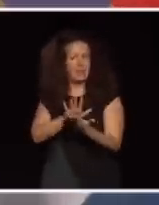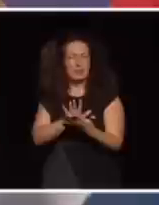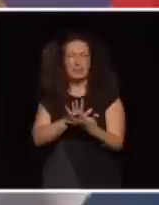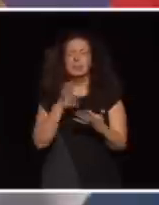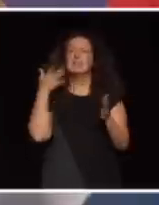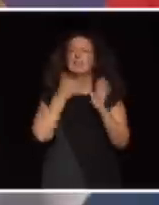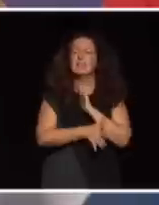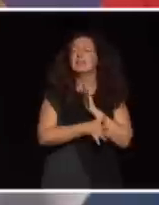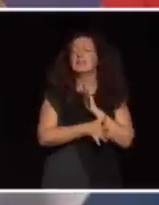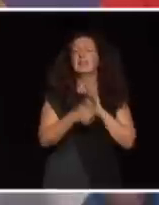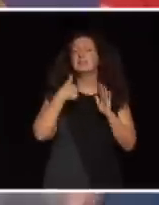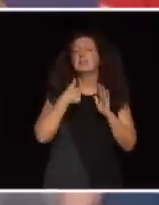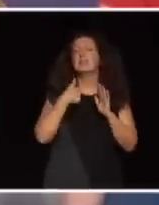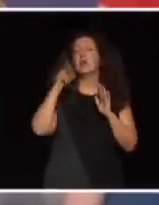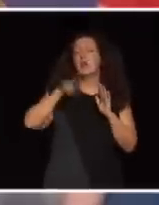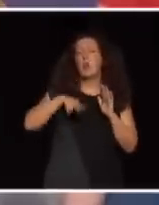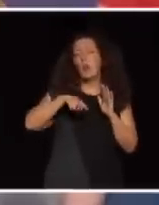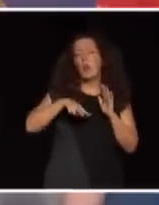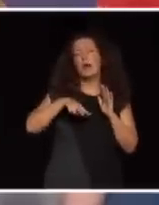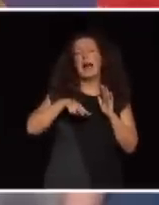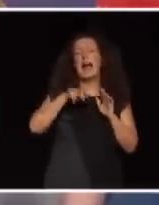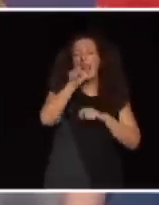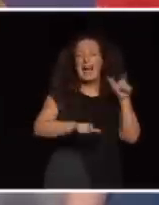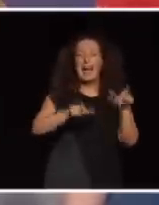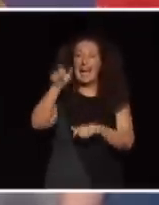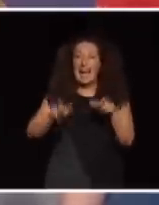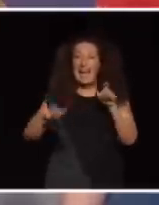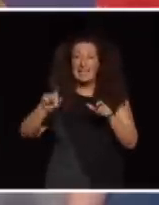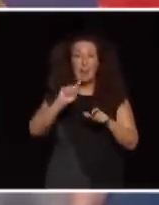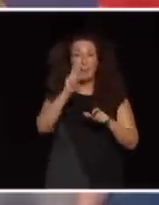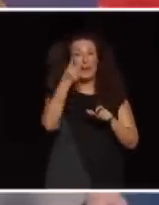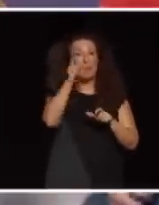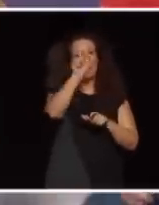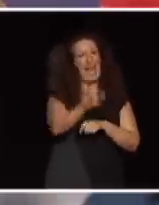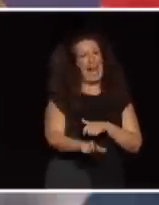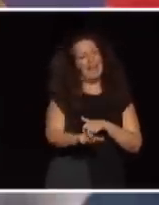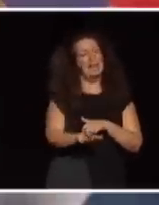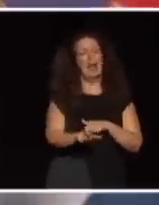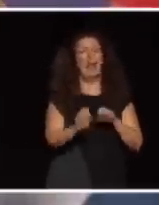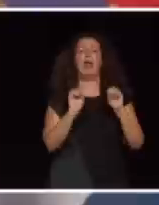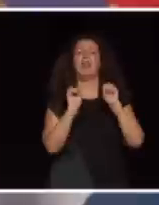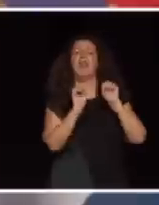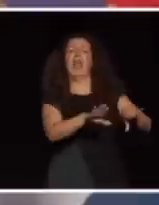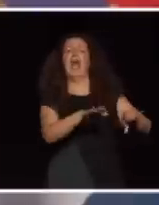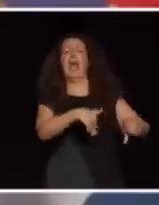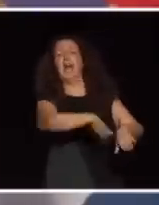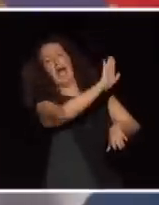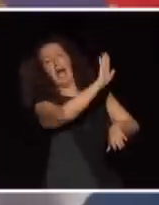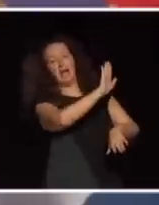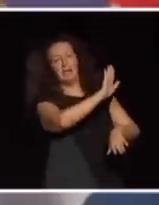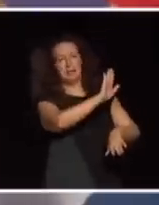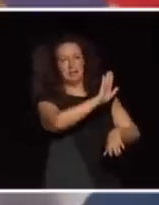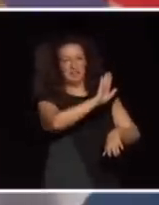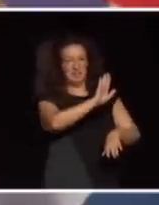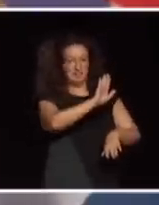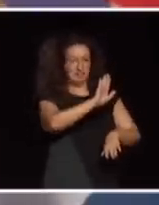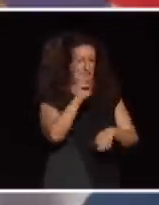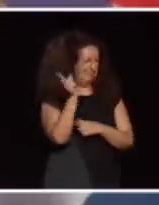nunca, compañeros y compañeras, caer a la gente que se ha puesto en la primera línea para llevar los cambios más lejos que